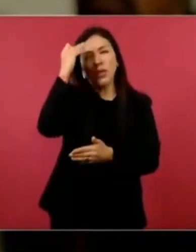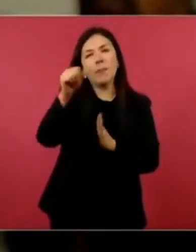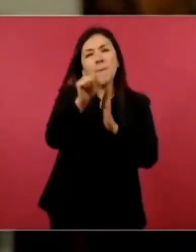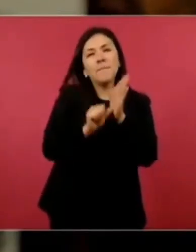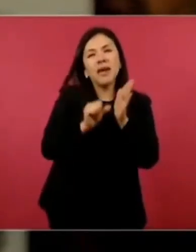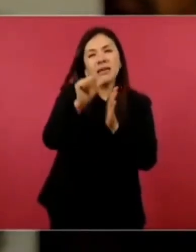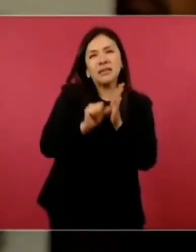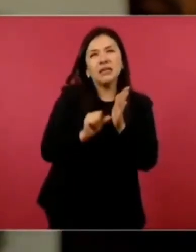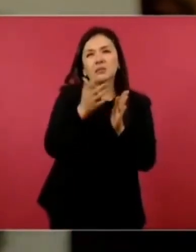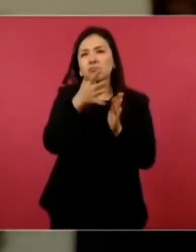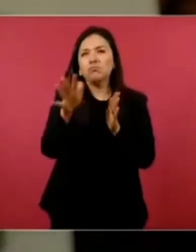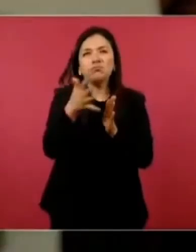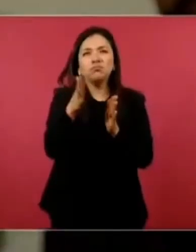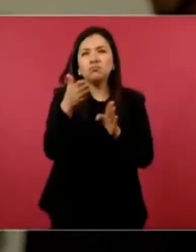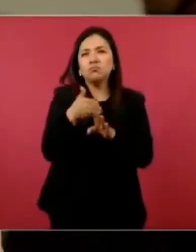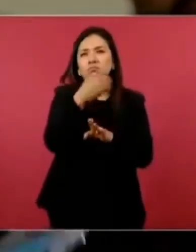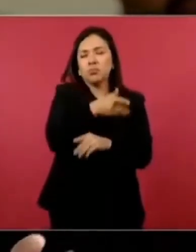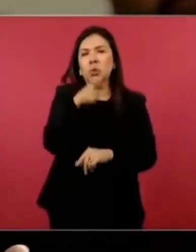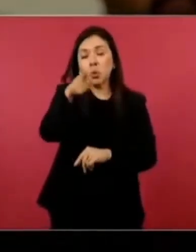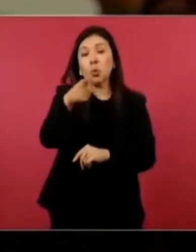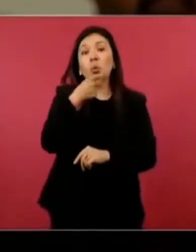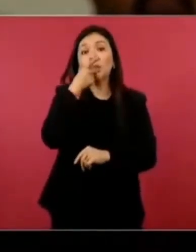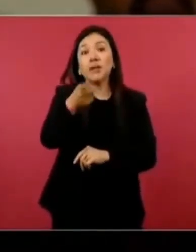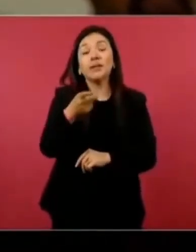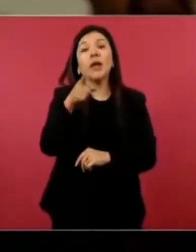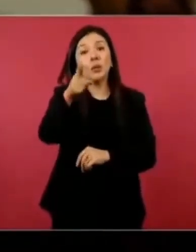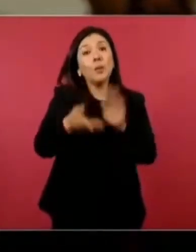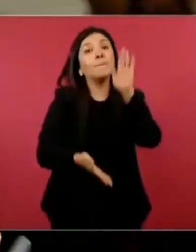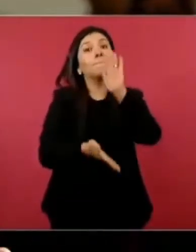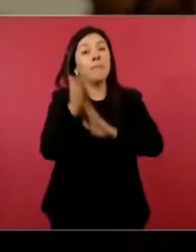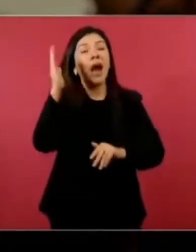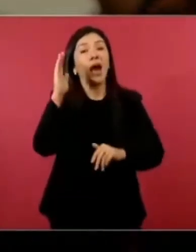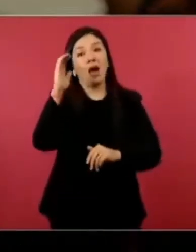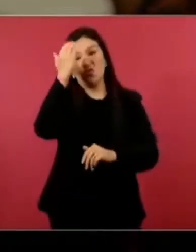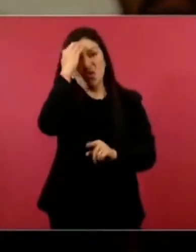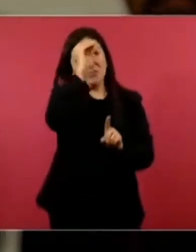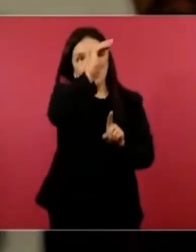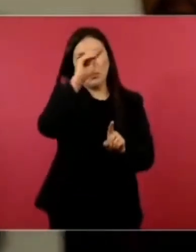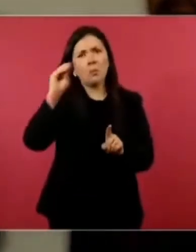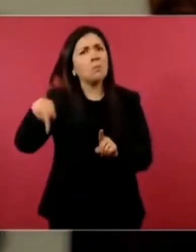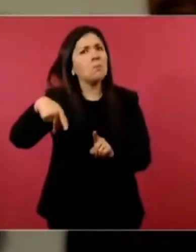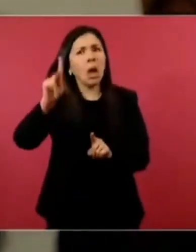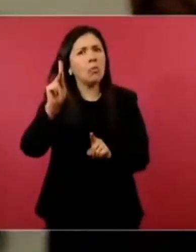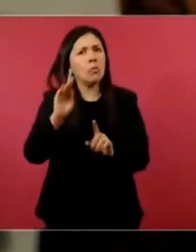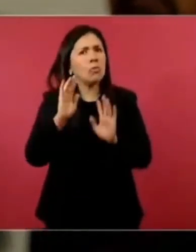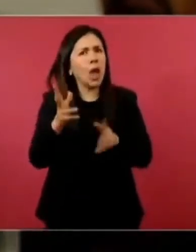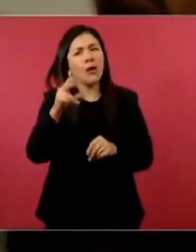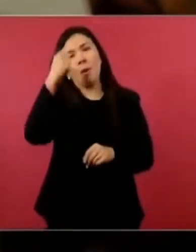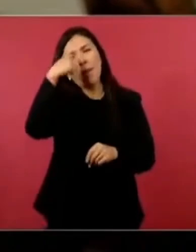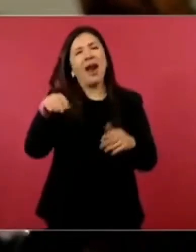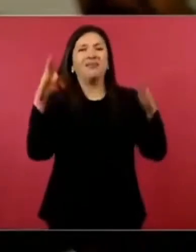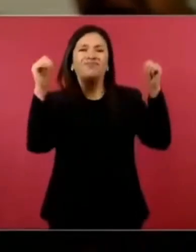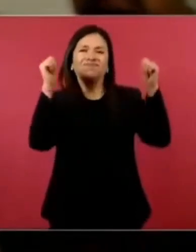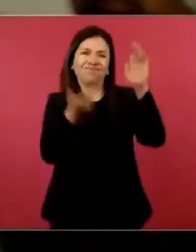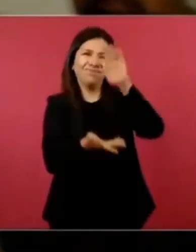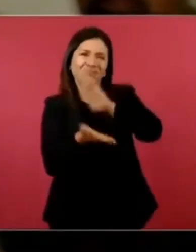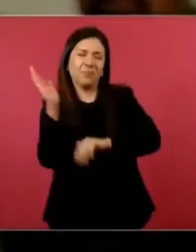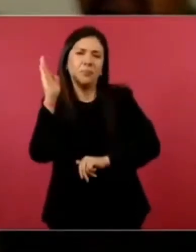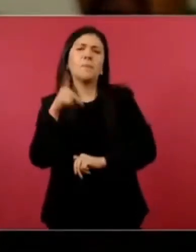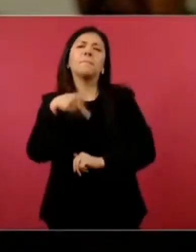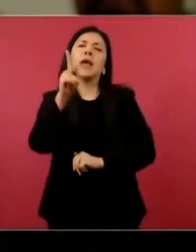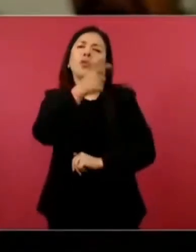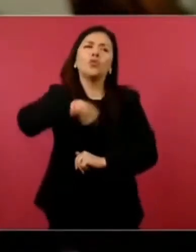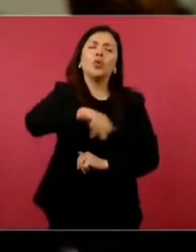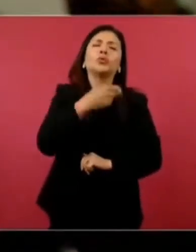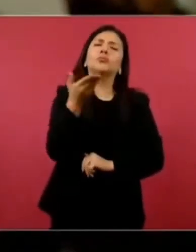atrás usted nos dijo que iba a hacer una gira, pero siempre no va a ser la gira de despedida. Mas, sin embargo, le habíamos